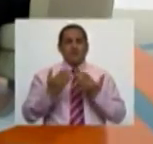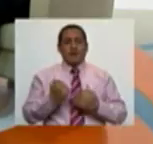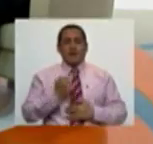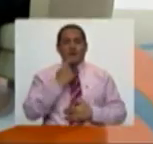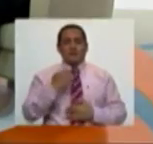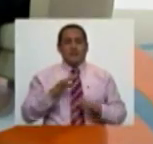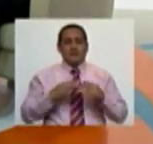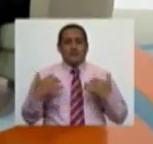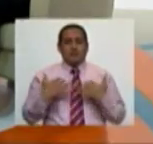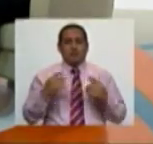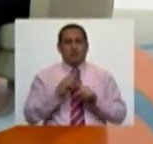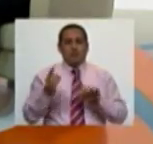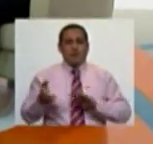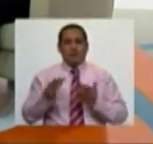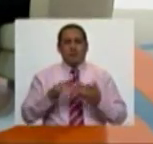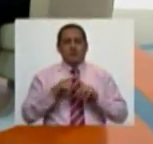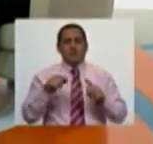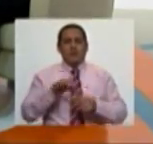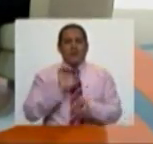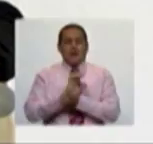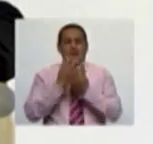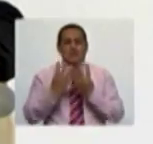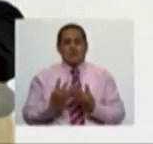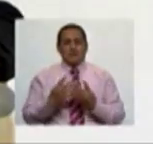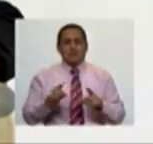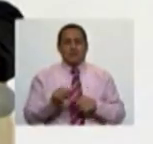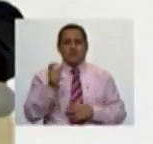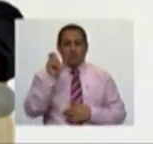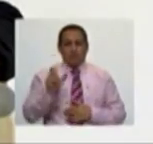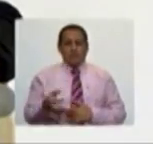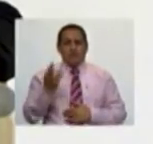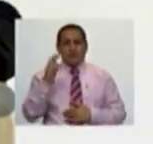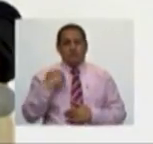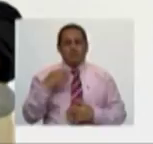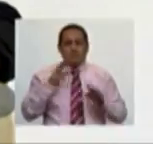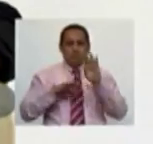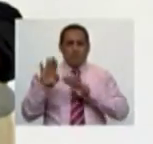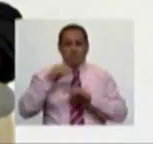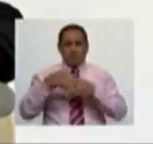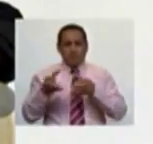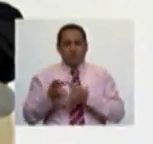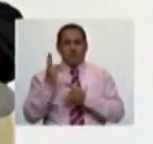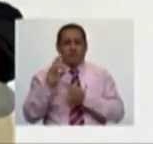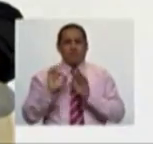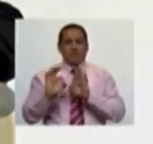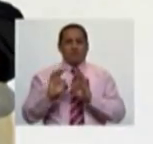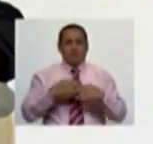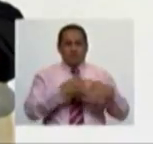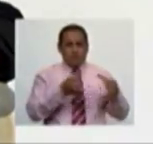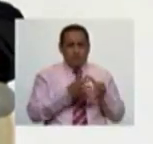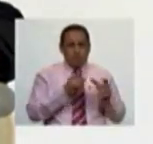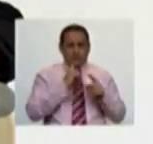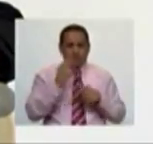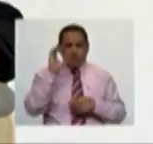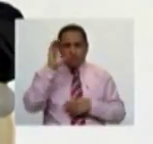delito? Es el temor no a la muerte, sino a la cárcel. El delincuente teme justamente a un grupo organizado y un grupo que